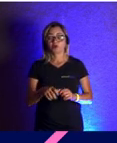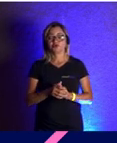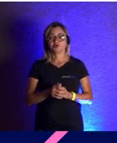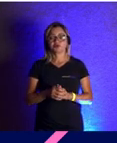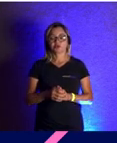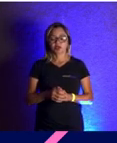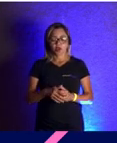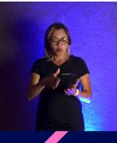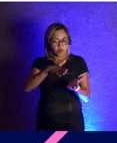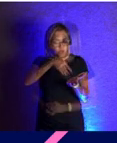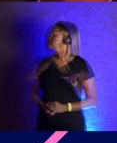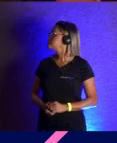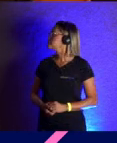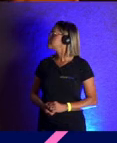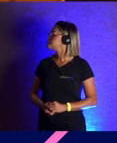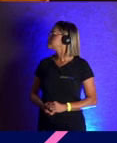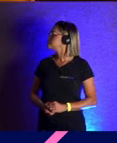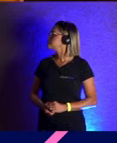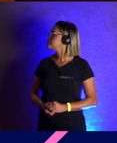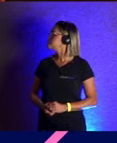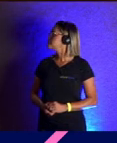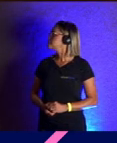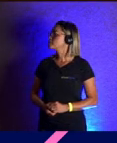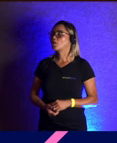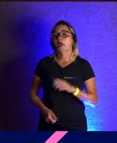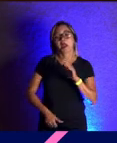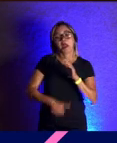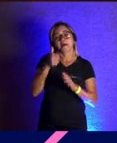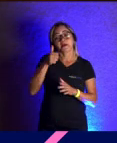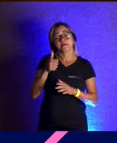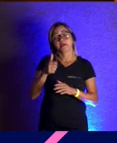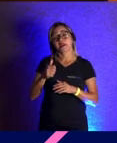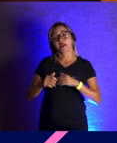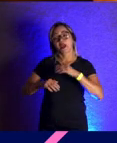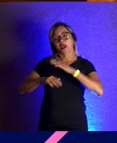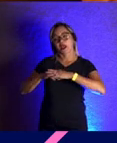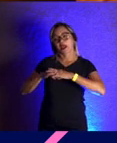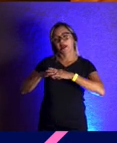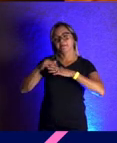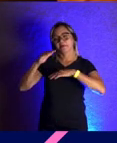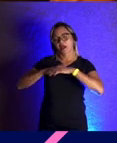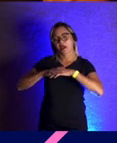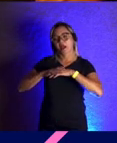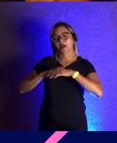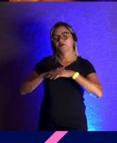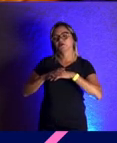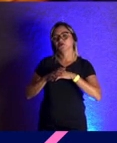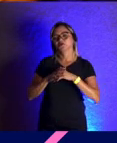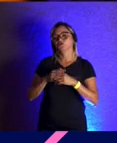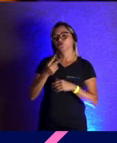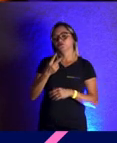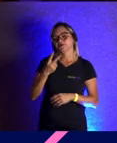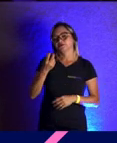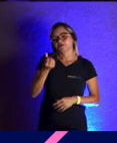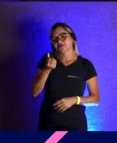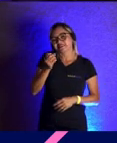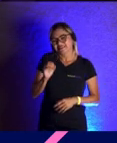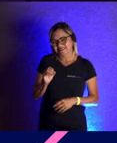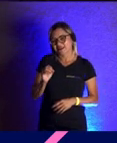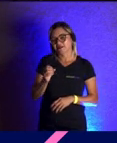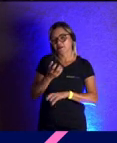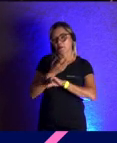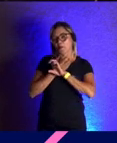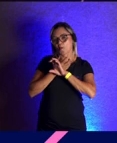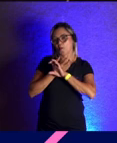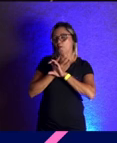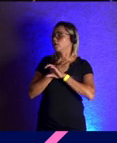los puntos. La primera etapa, como dije, es de estos 160 puntos que tenemos identificados, pues lo primero que tenemos que ver es, ok,